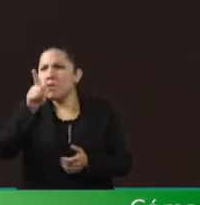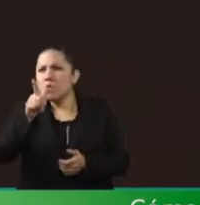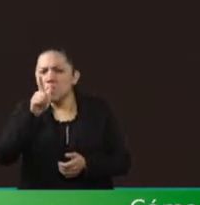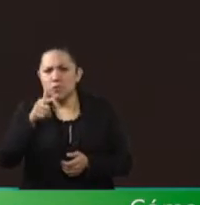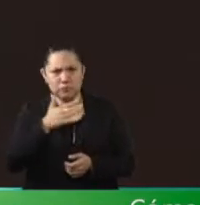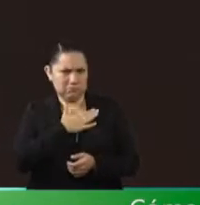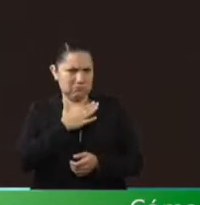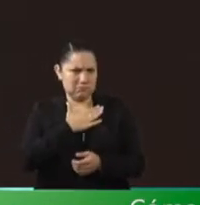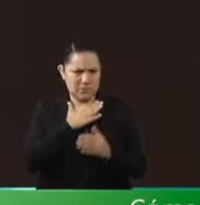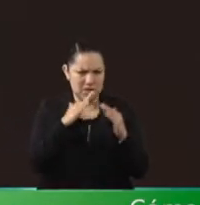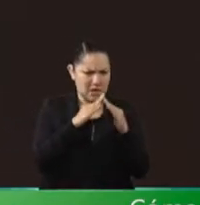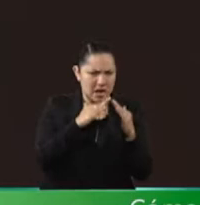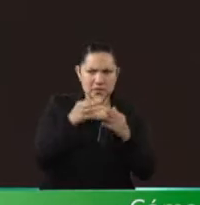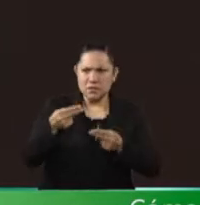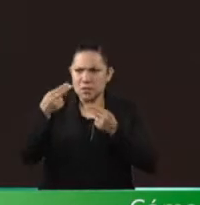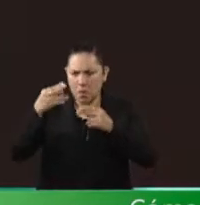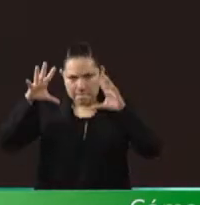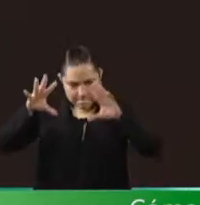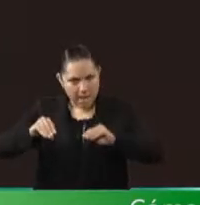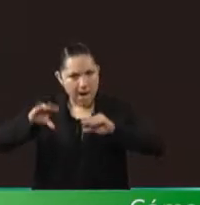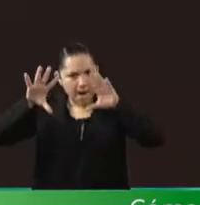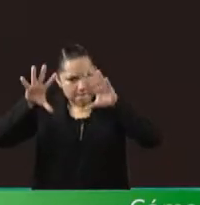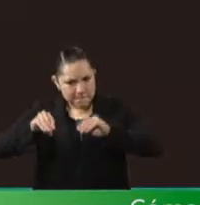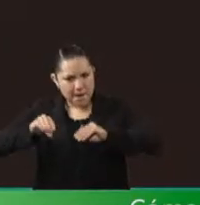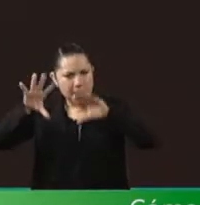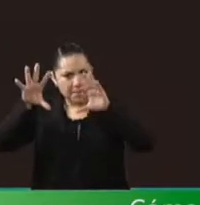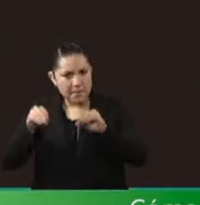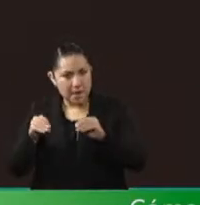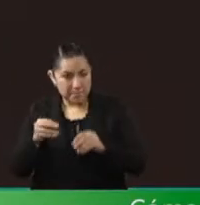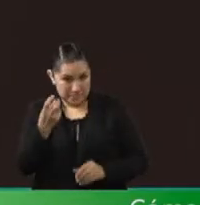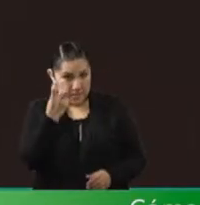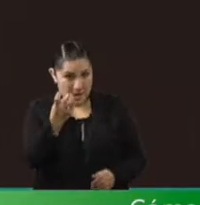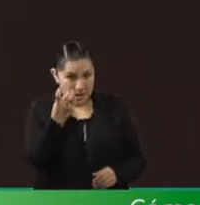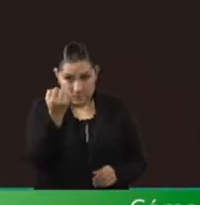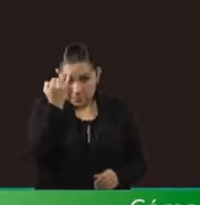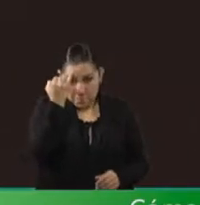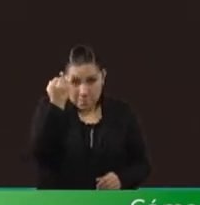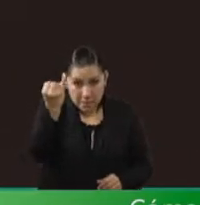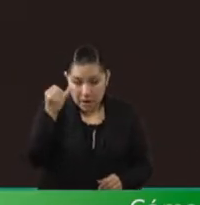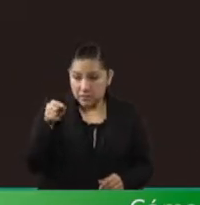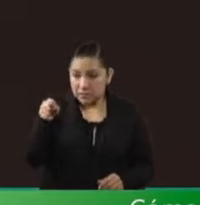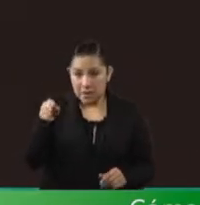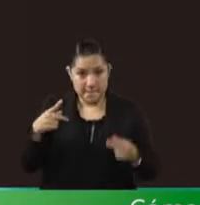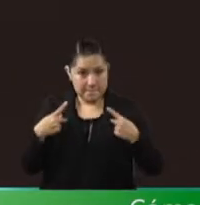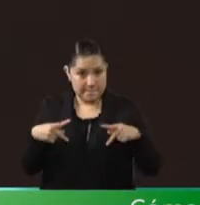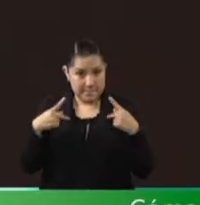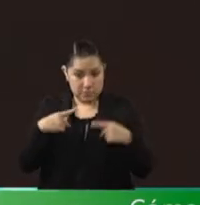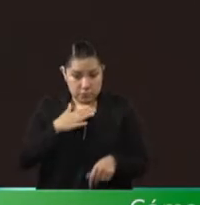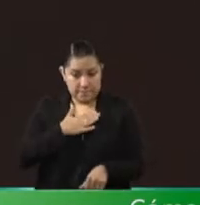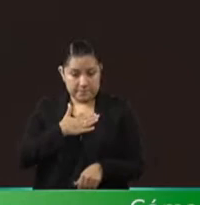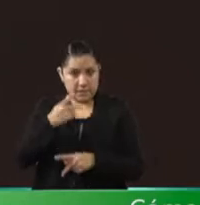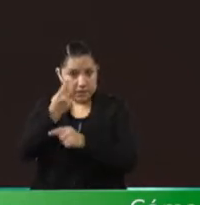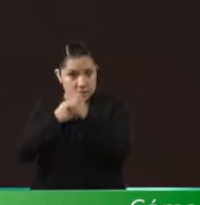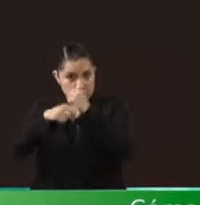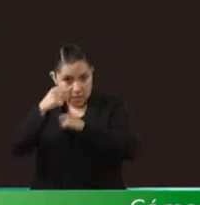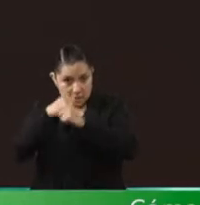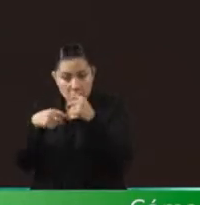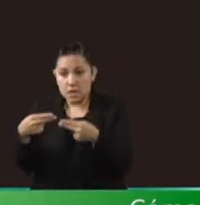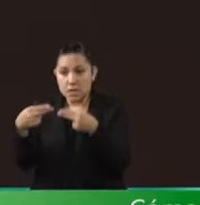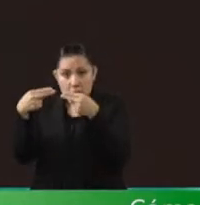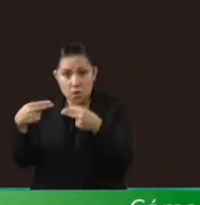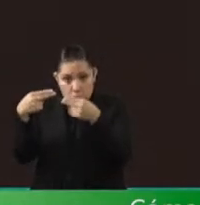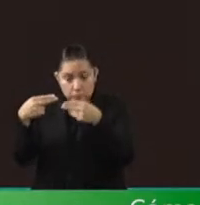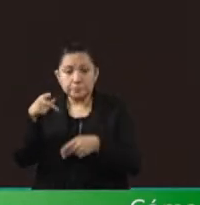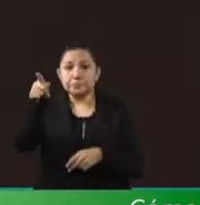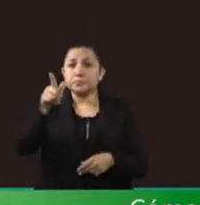sus negocios imagínense lo que significa para una persona que tiene una tiendita en donde se va la luz de dos